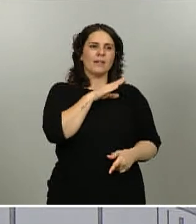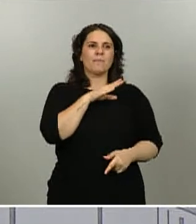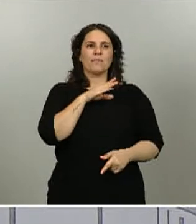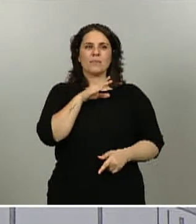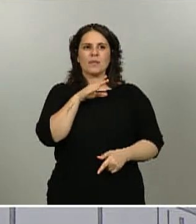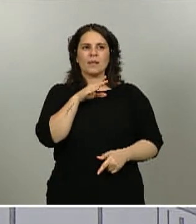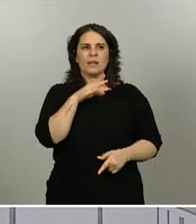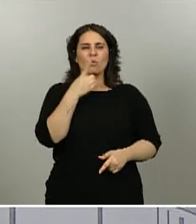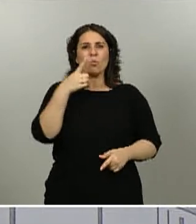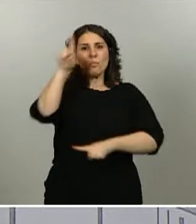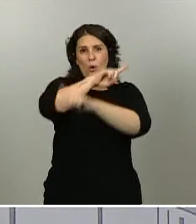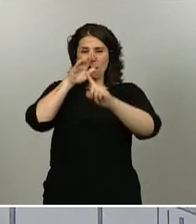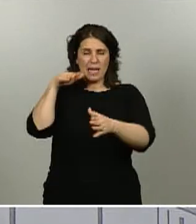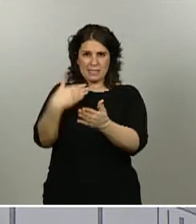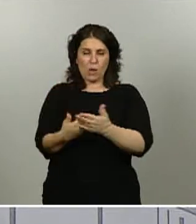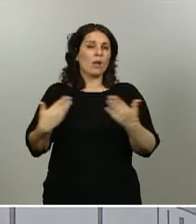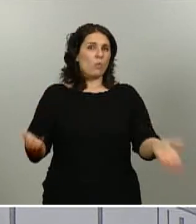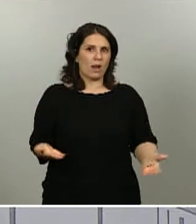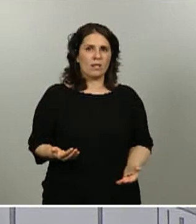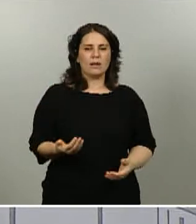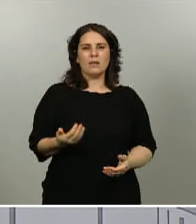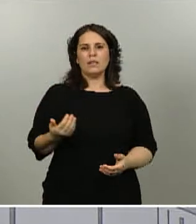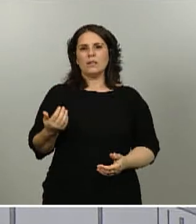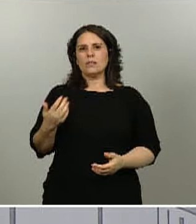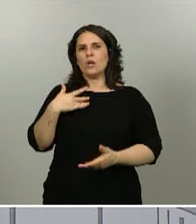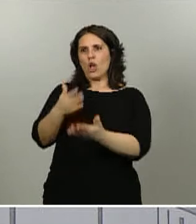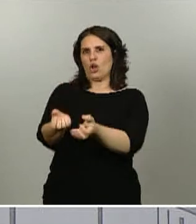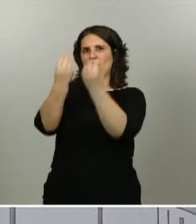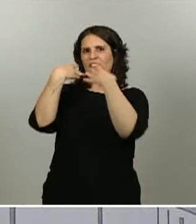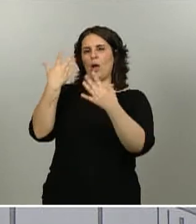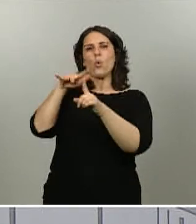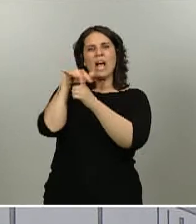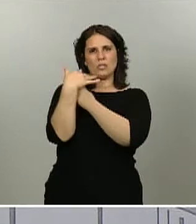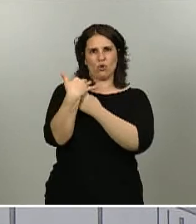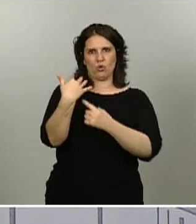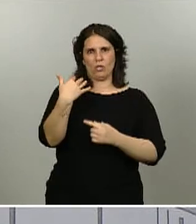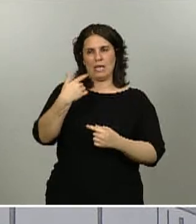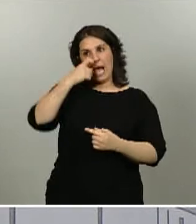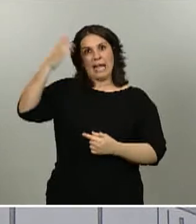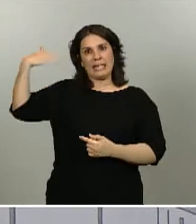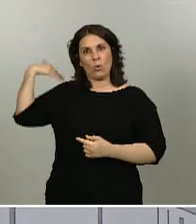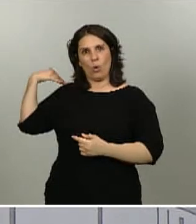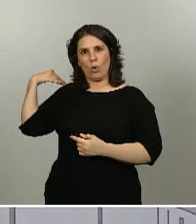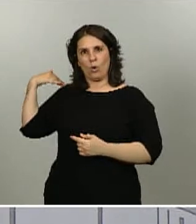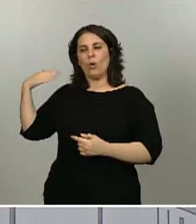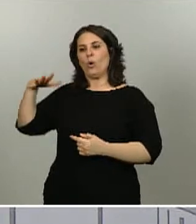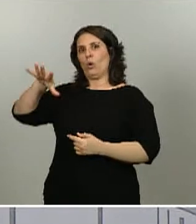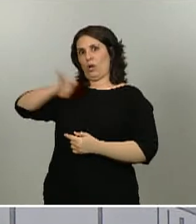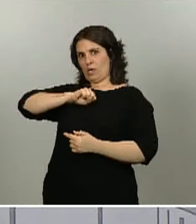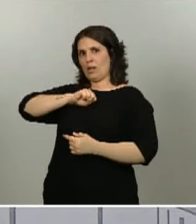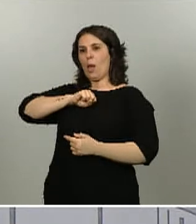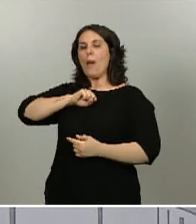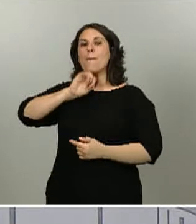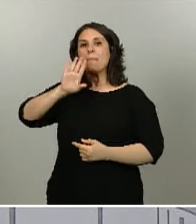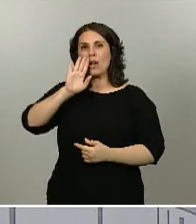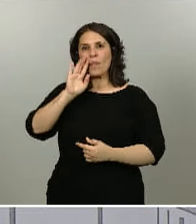era que cuando se notifica un caso antiguo, pero al que se le hace el diagnóstico ahora, si ese caso estuvo hospitalizado en